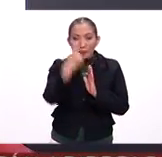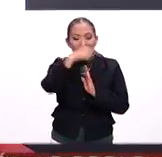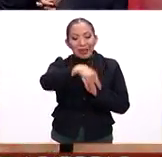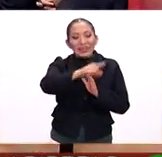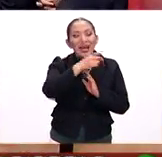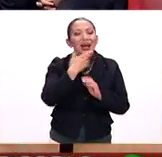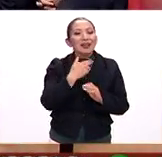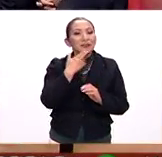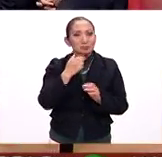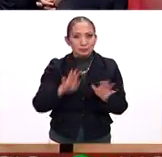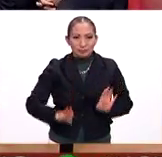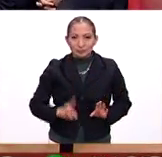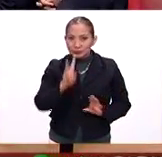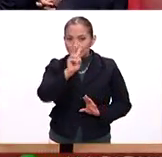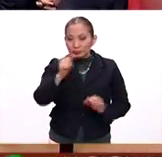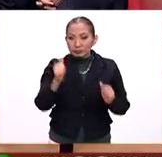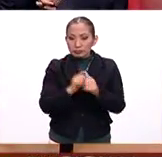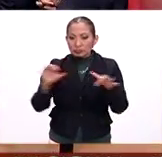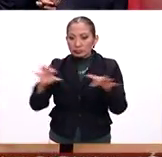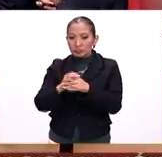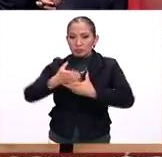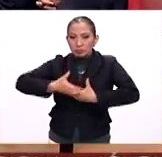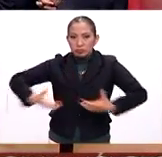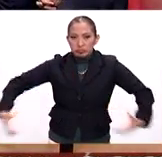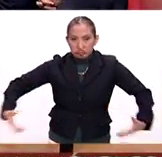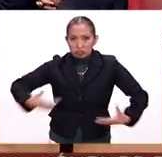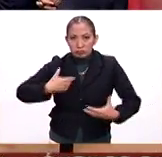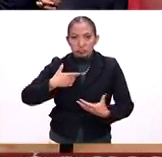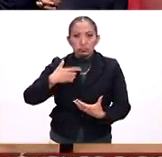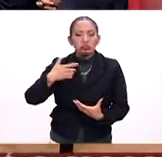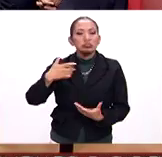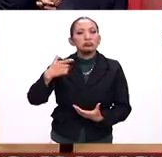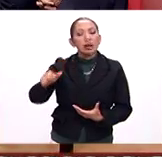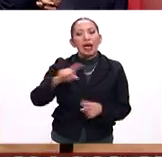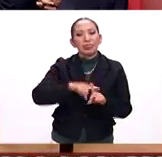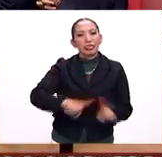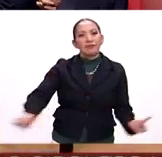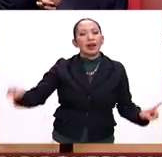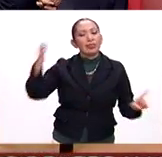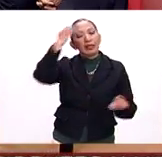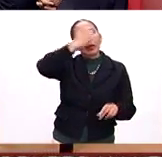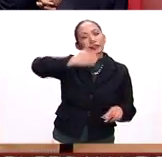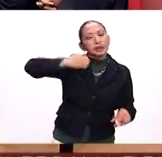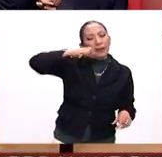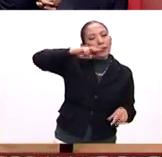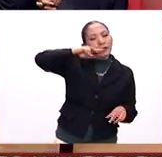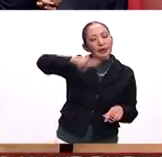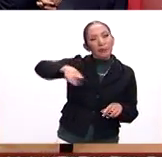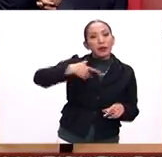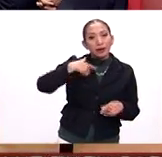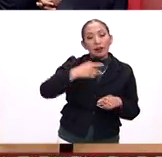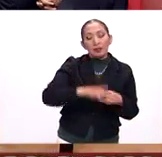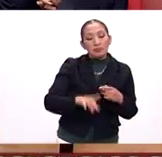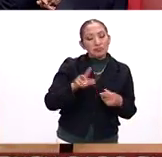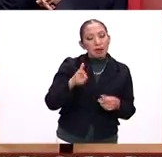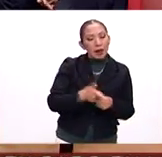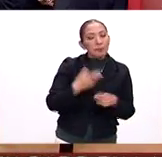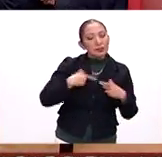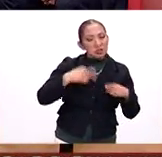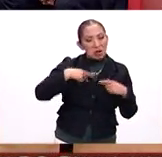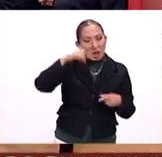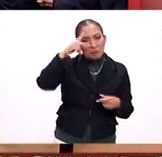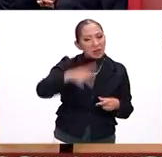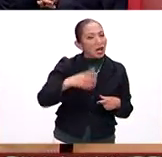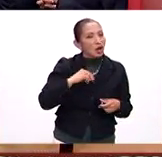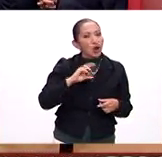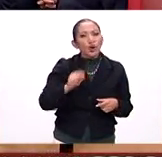la diabetes tipo 2, que se asocia con el sobrepeso y la obesidad, bueno, hay diferentes estudios en donde se demuestra que obviamente los mexicanos